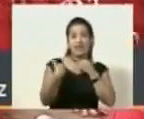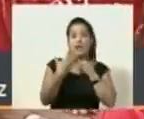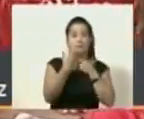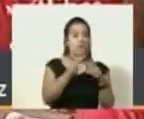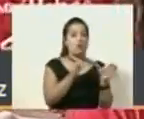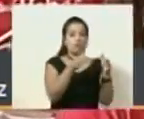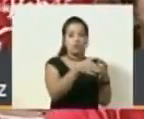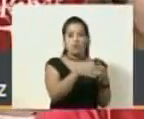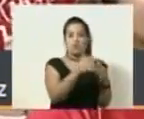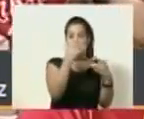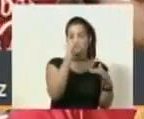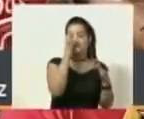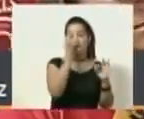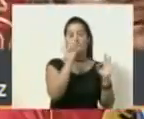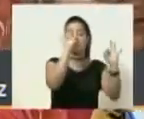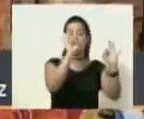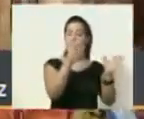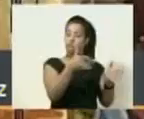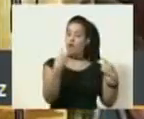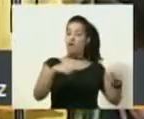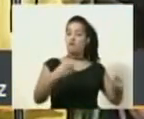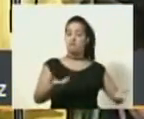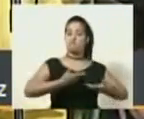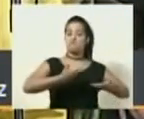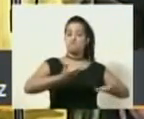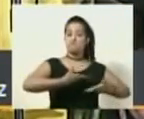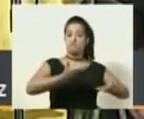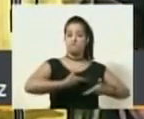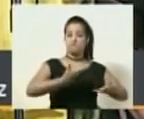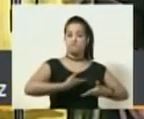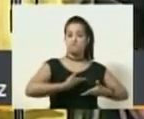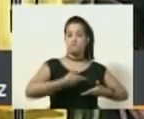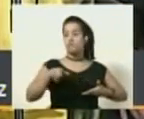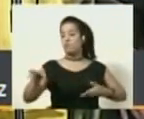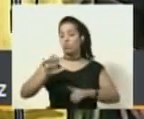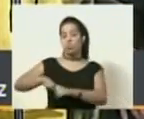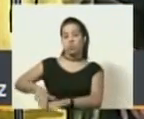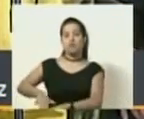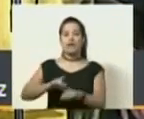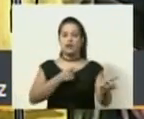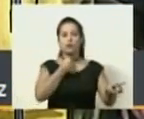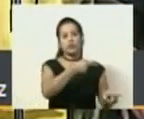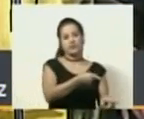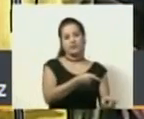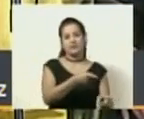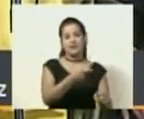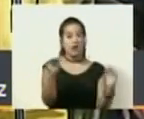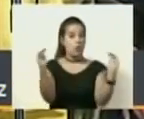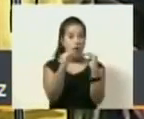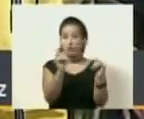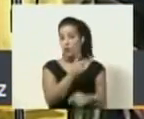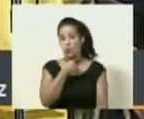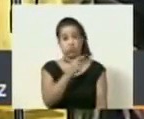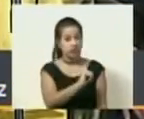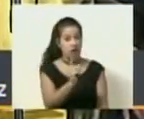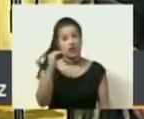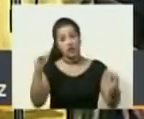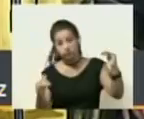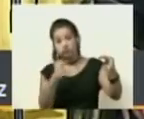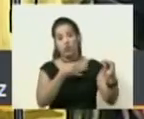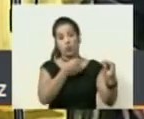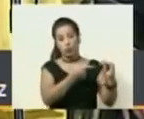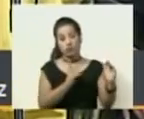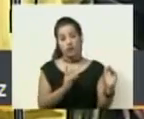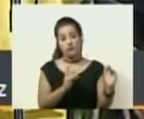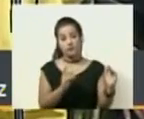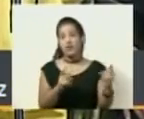todo, como fue en Venezuela cuando gobernó la Cuarta República y la oligarquía. Y una mayoría que lo